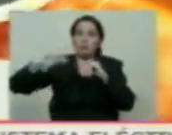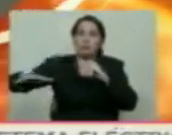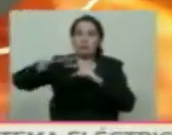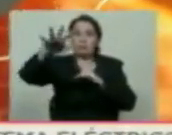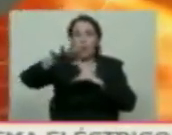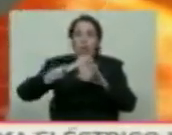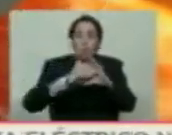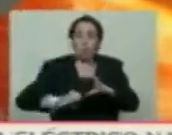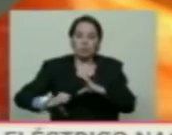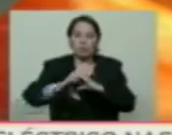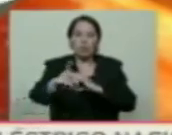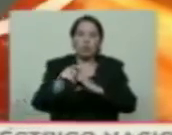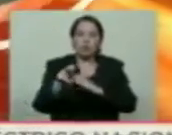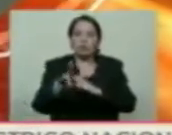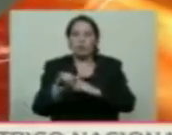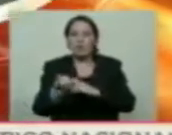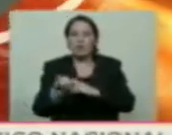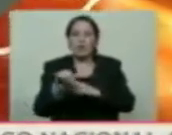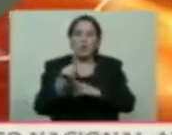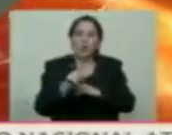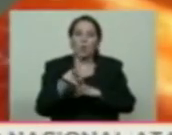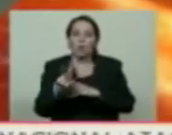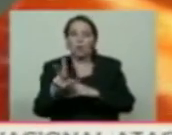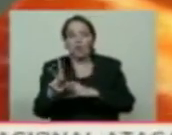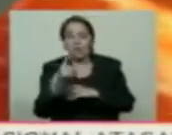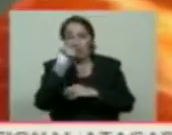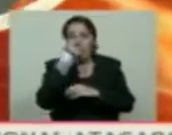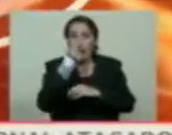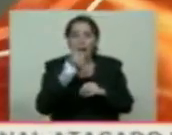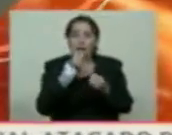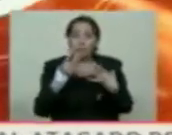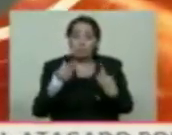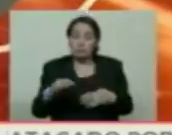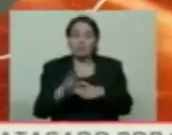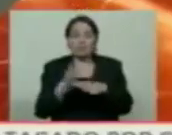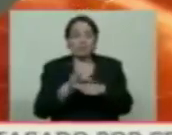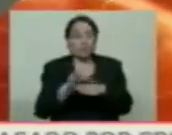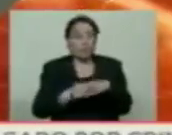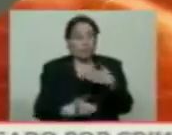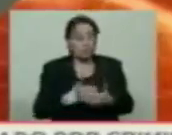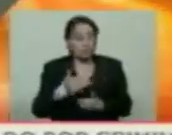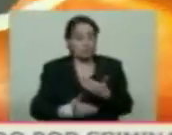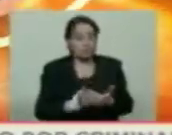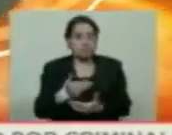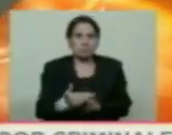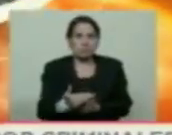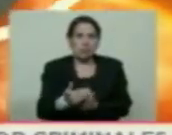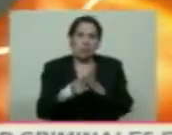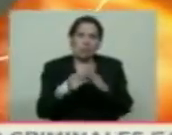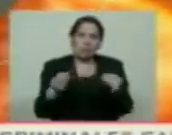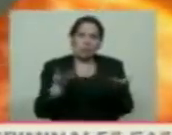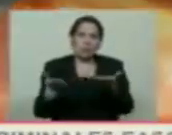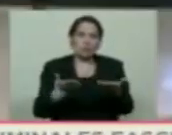TUI 2 y TUI 3 están en funcionamiento y, bueno, recuperando progresivamente allí todo el servicio.